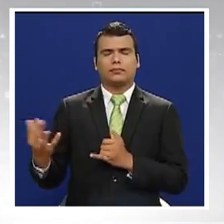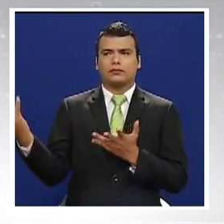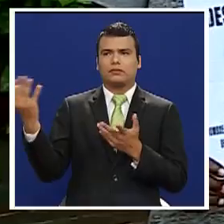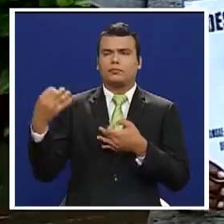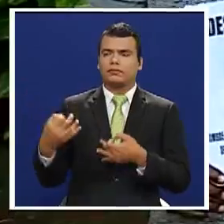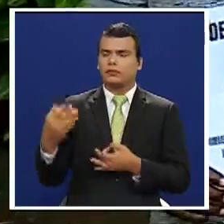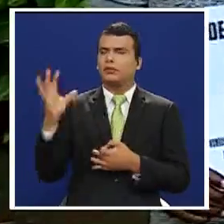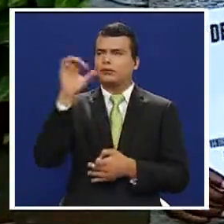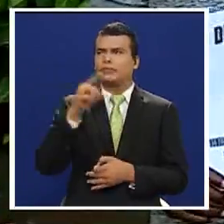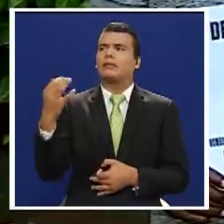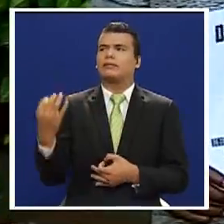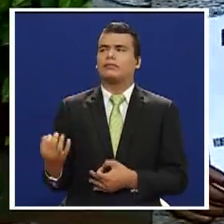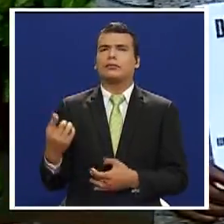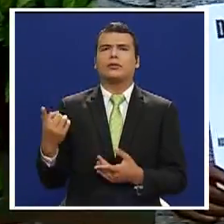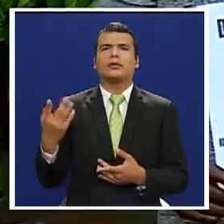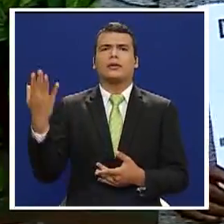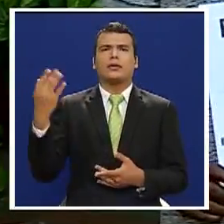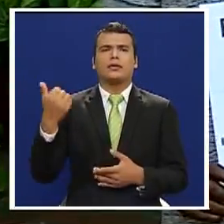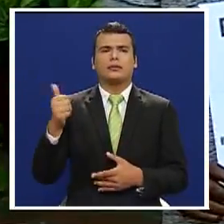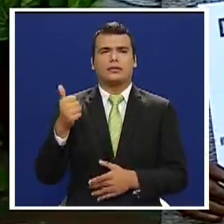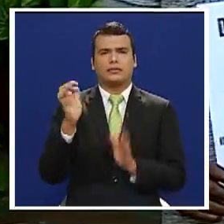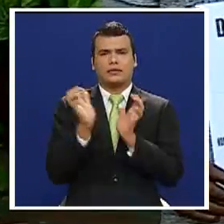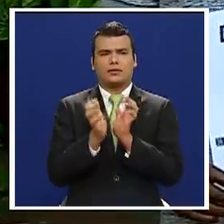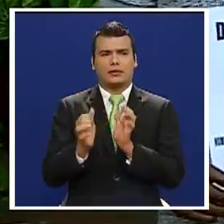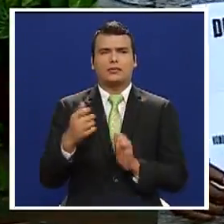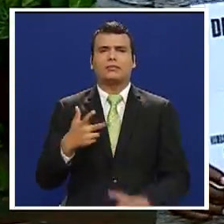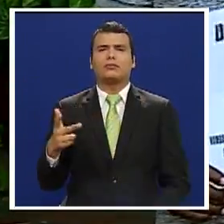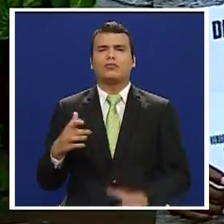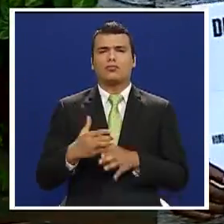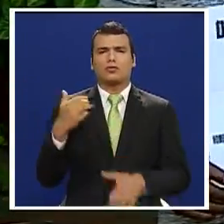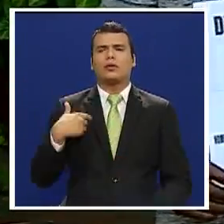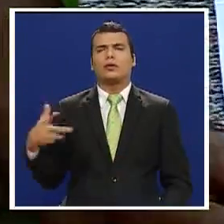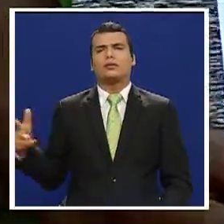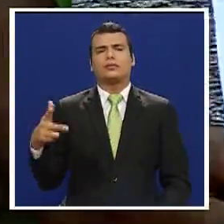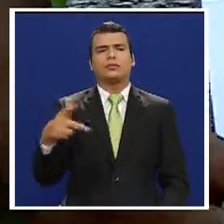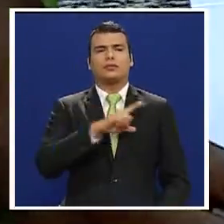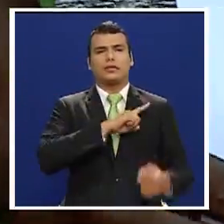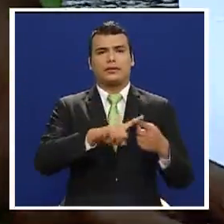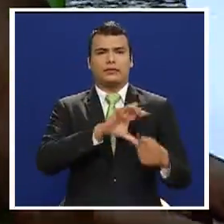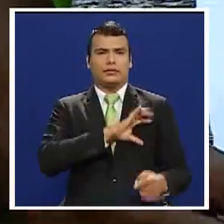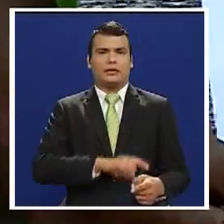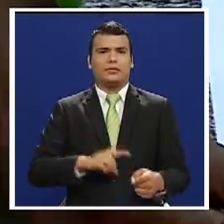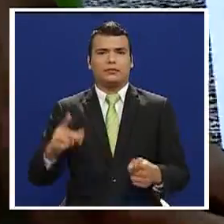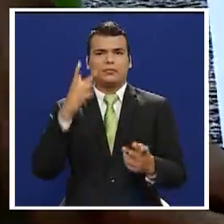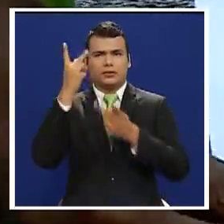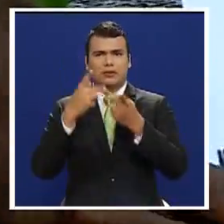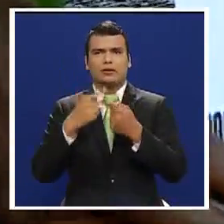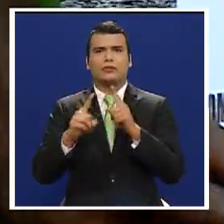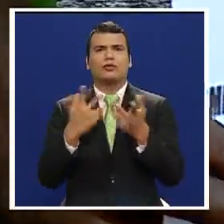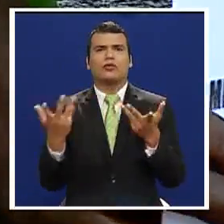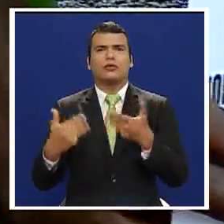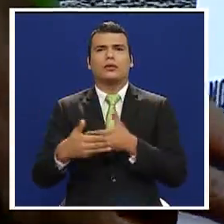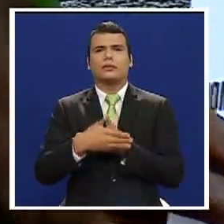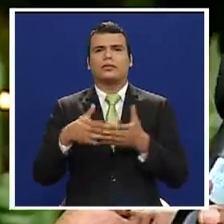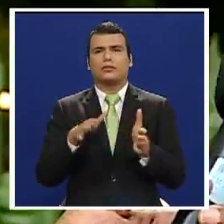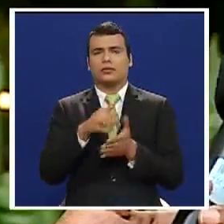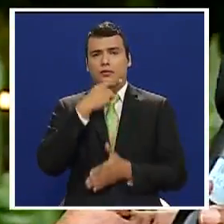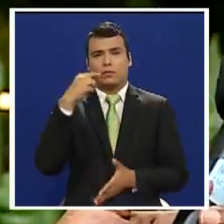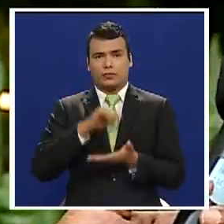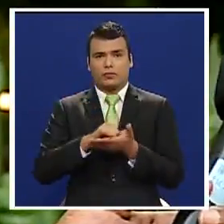Arboleda desapareció, y por más que lo han intentado ubicar, todo ha resultado infructuoso. Informa Jean Paul Angola. La fotografía de esta